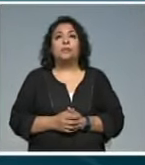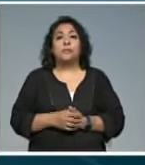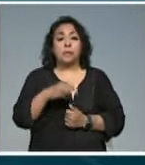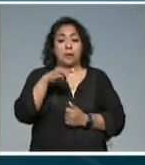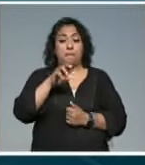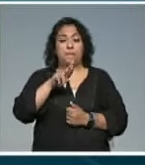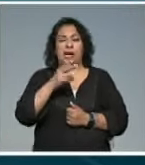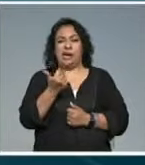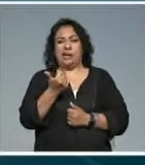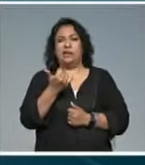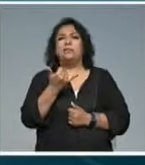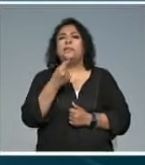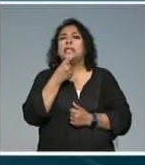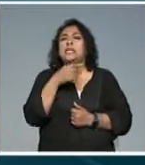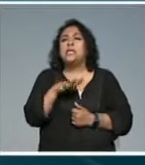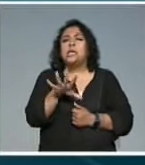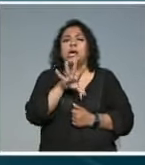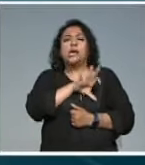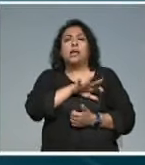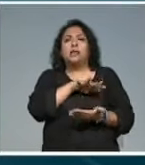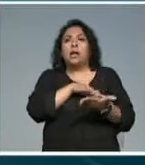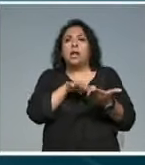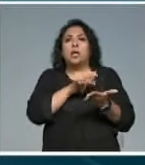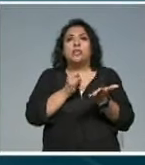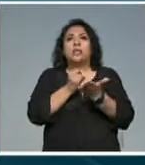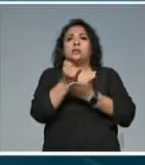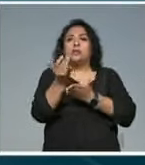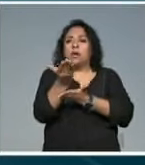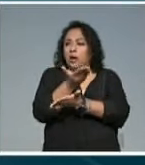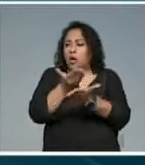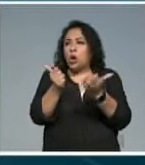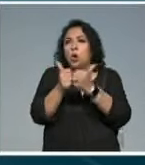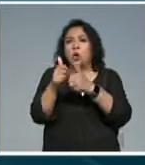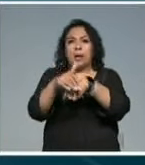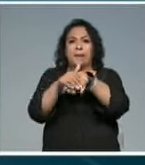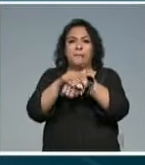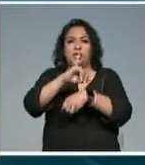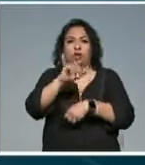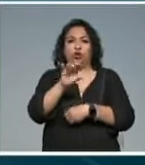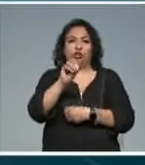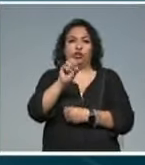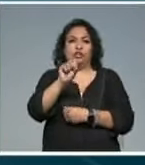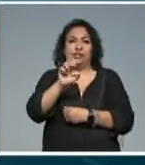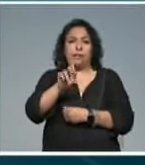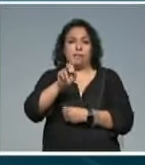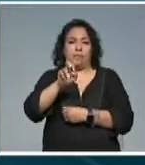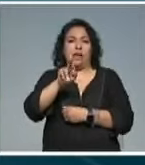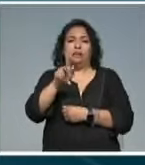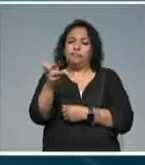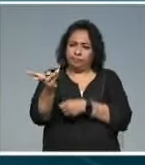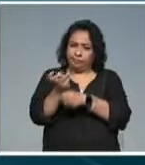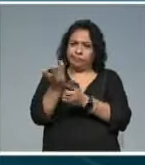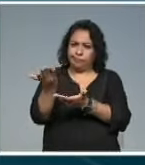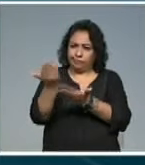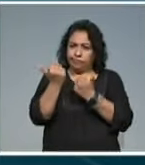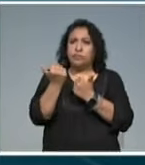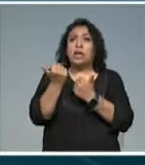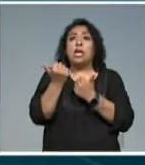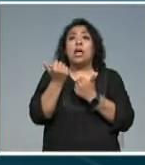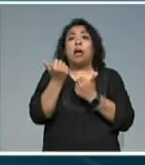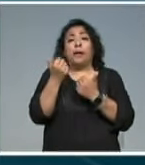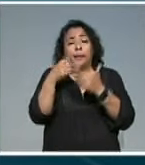Mari es una niña apasionada por la lectura y decide compartir ese gusto con su amigo José Pérez. Así, lo invita a sumergirse en